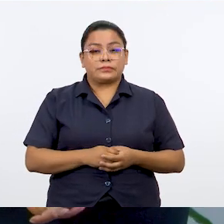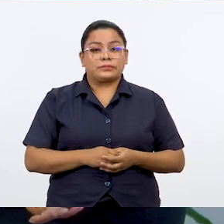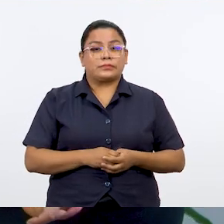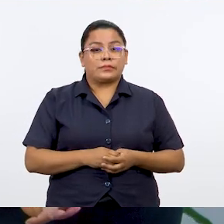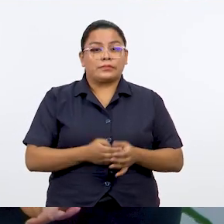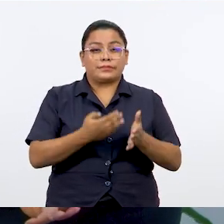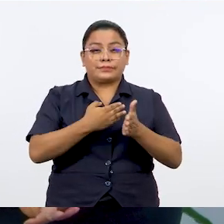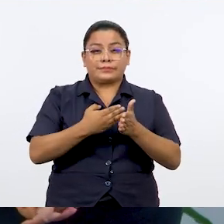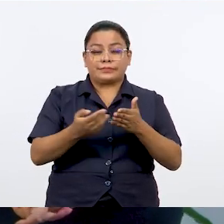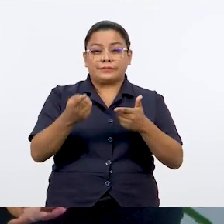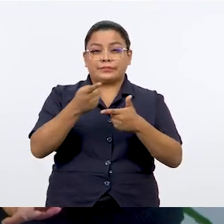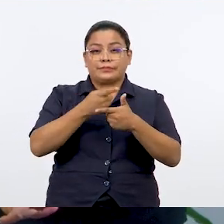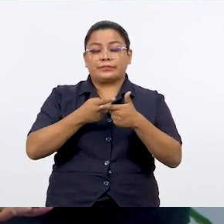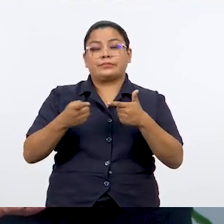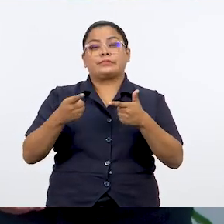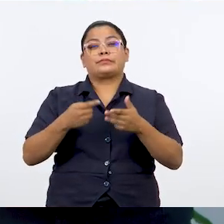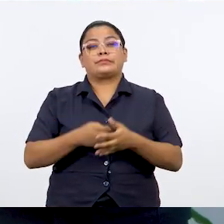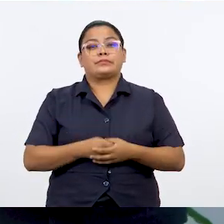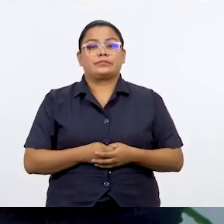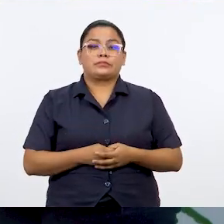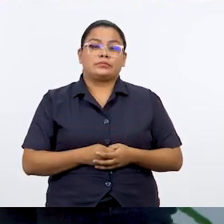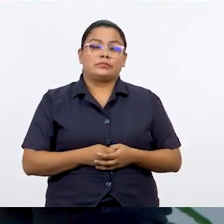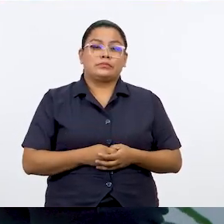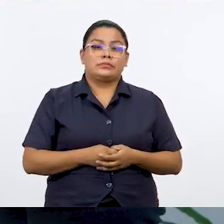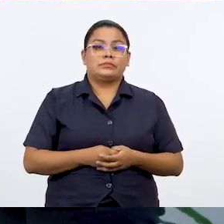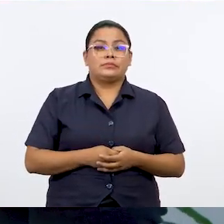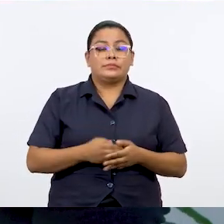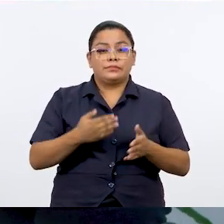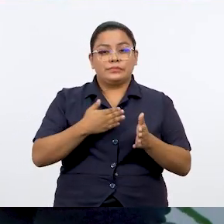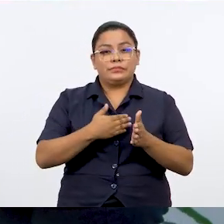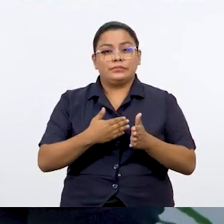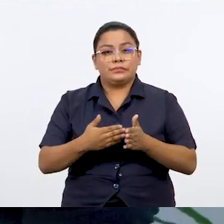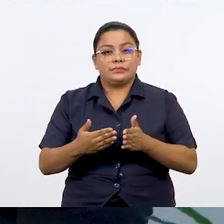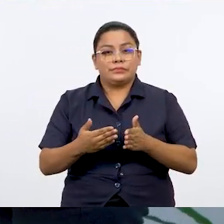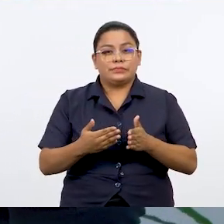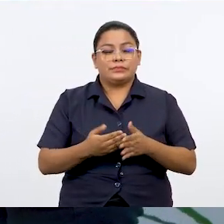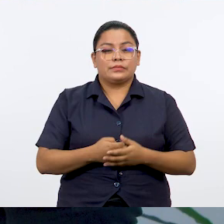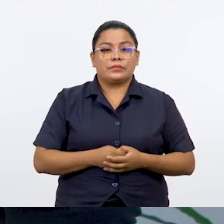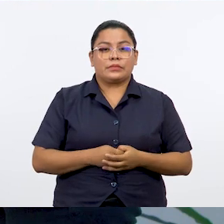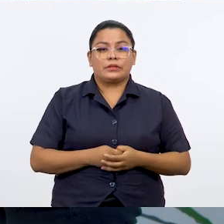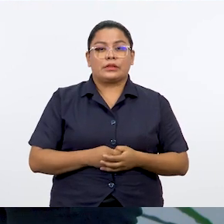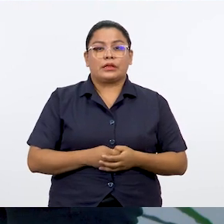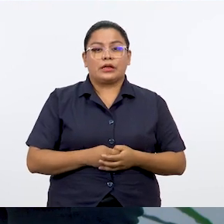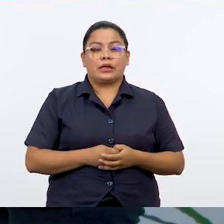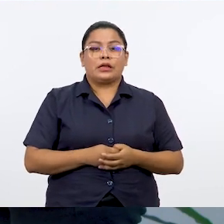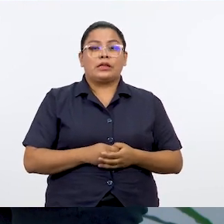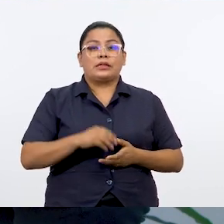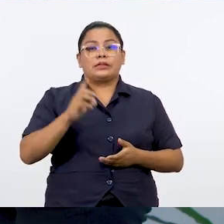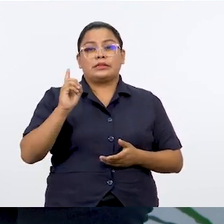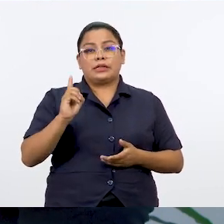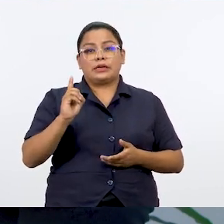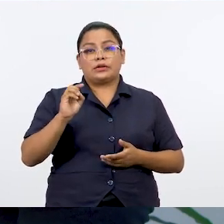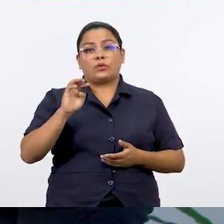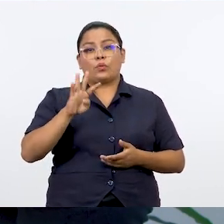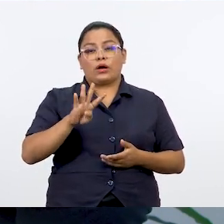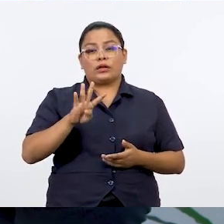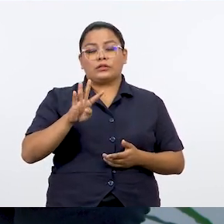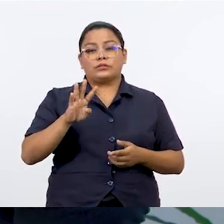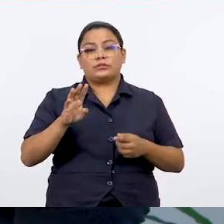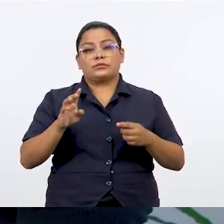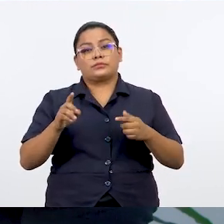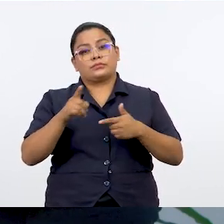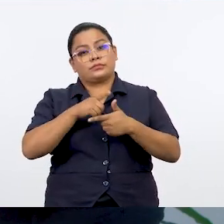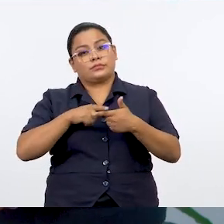Comencemos con la división en forma vertical. Vamos a iniciar con la posición de las decenas. 4 entre